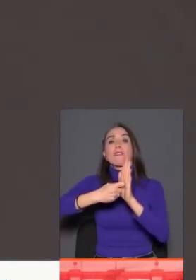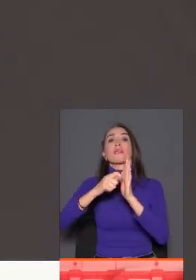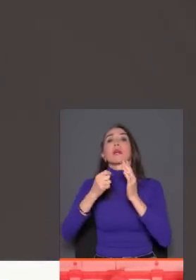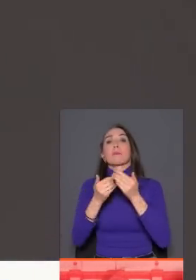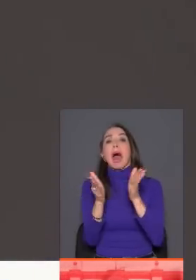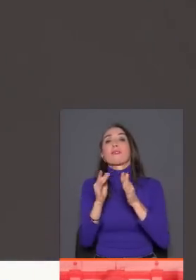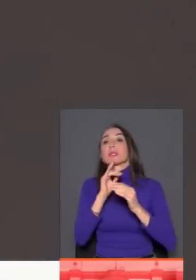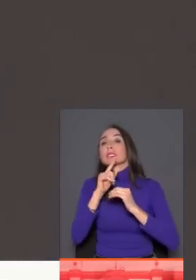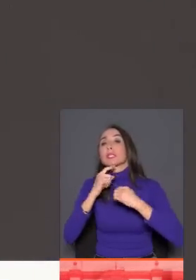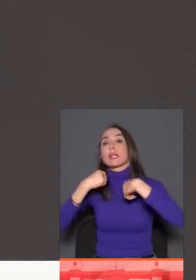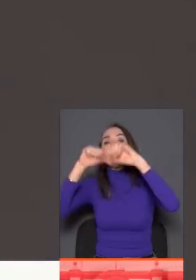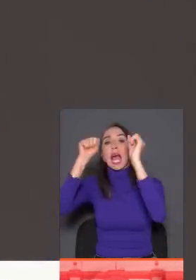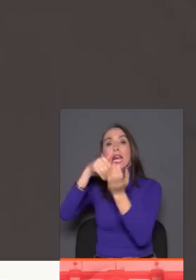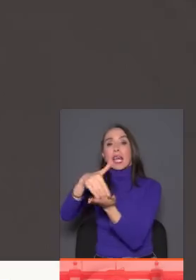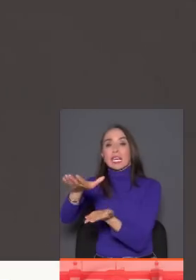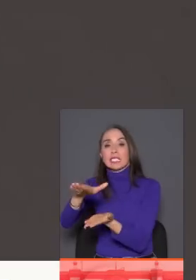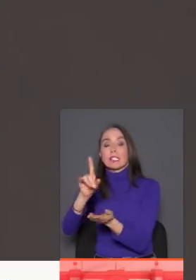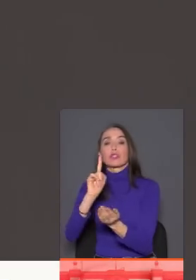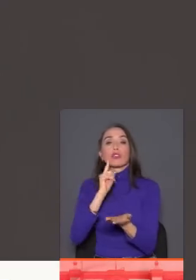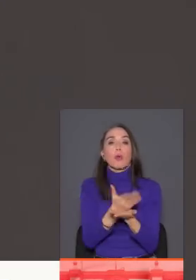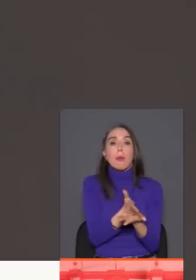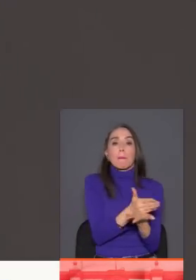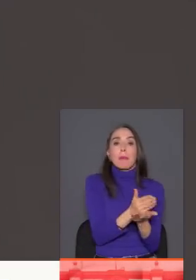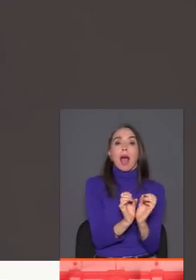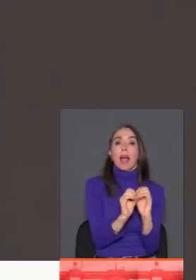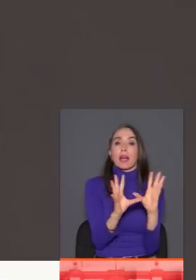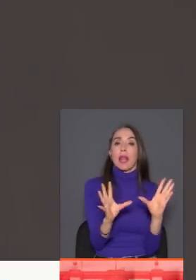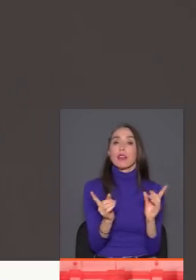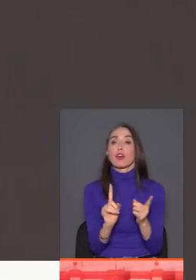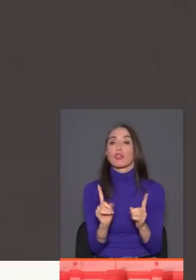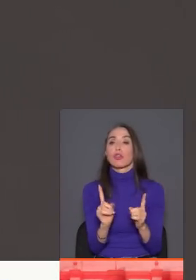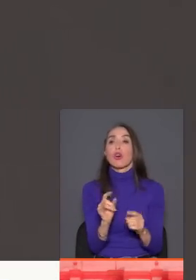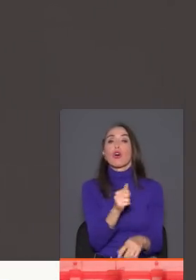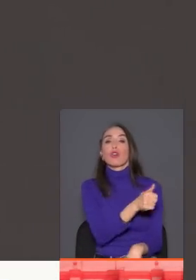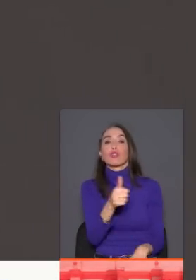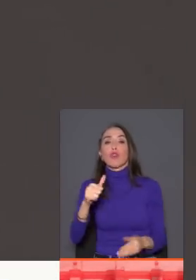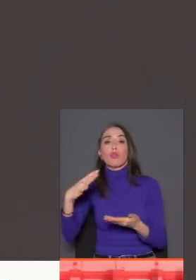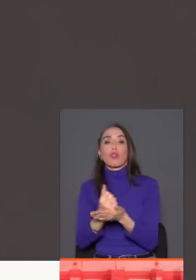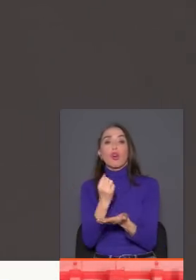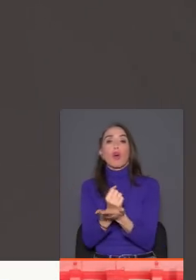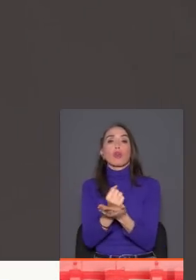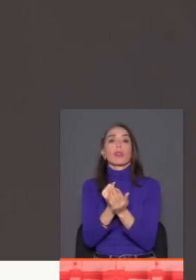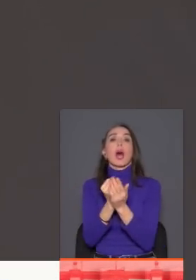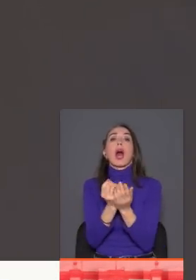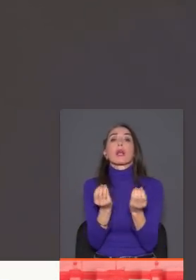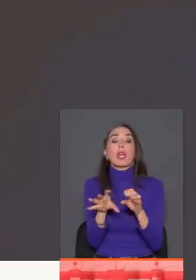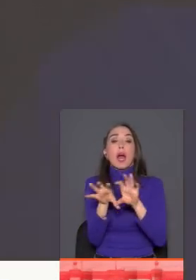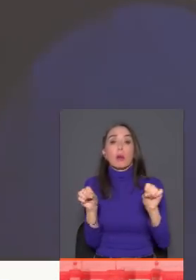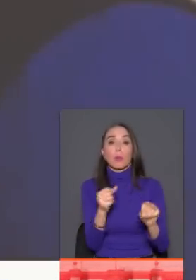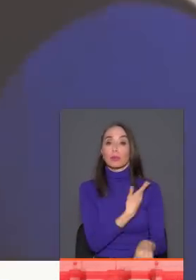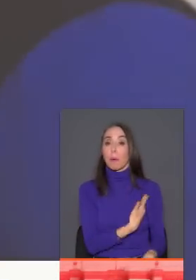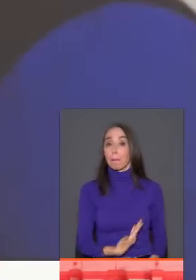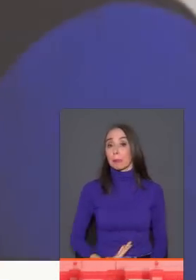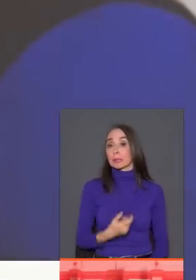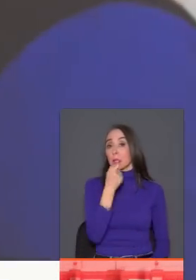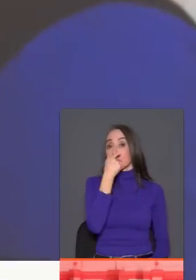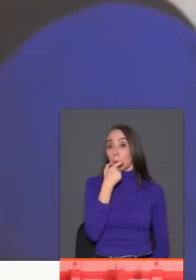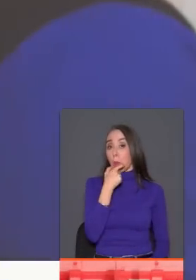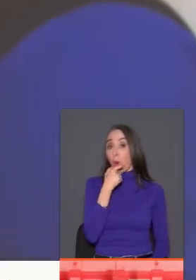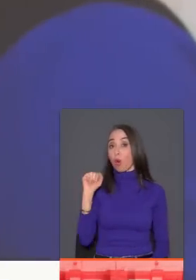no hay un plan con claridad digamos sin que no tenga unanimidad respecto a cómo se va a seguir porque ya hemos dicho el presidente dice a